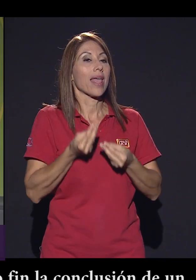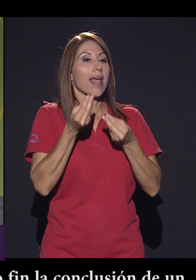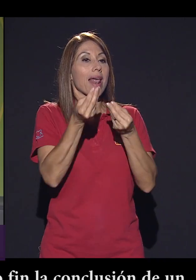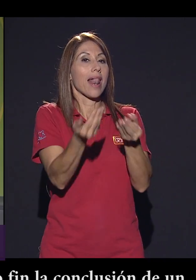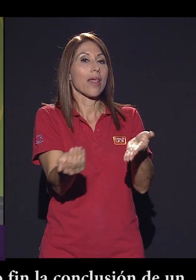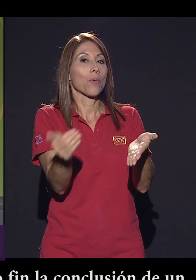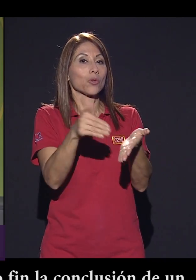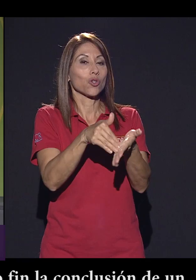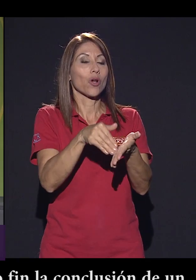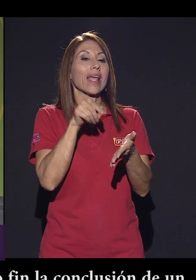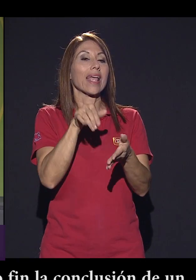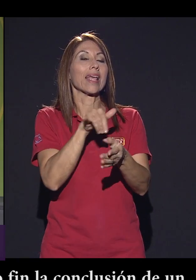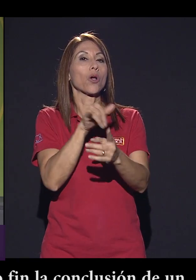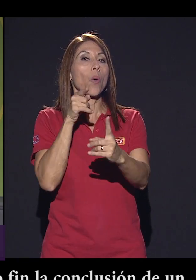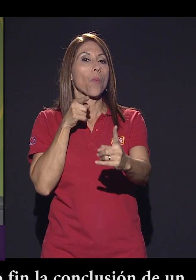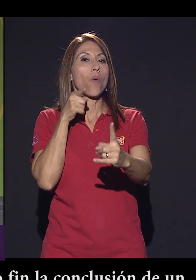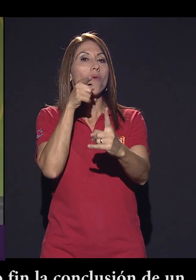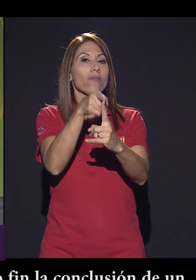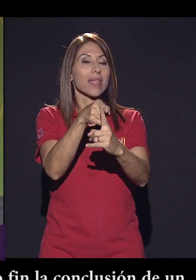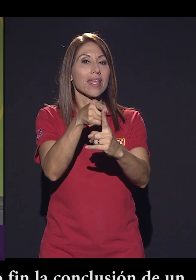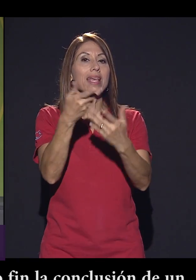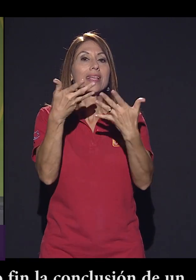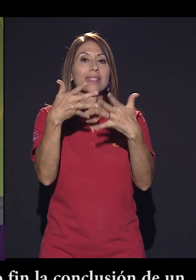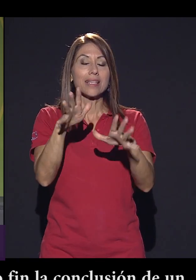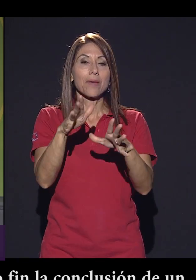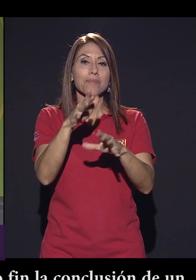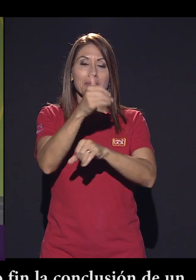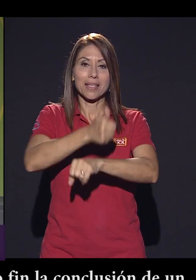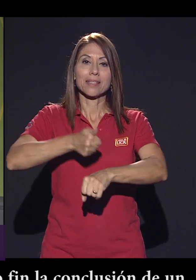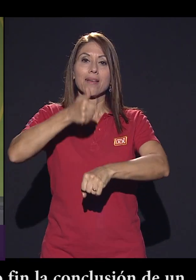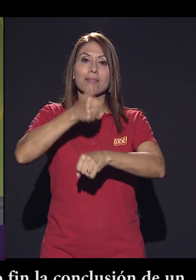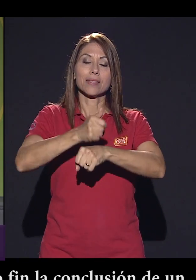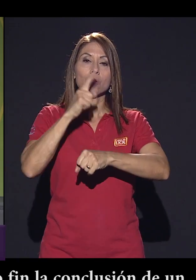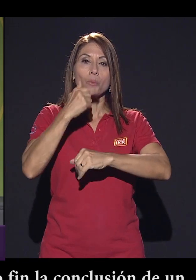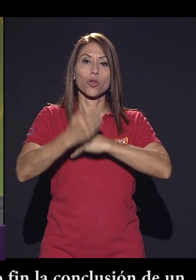la construcción de un procedimiento de consulta